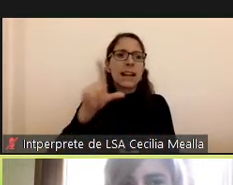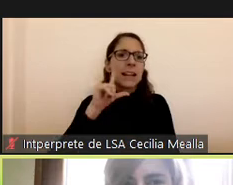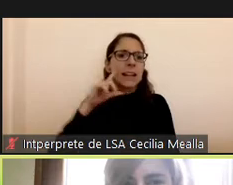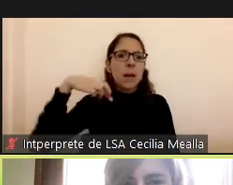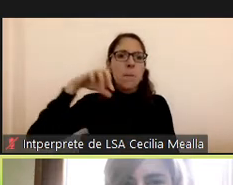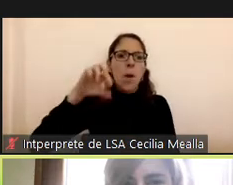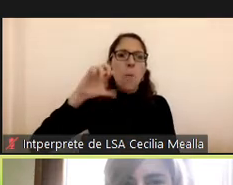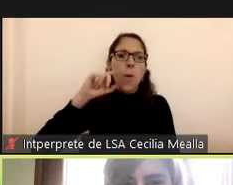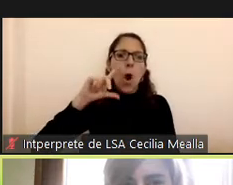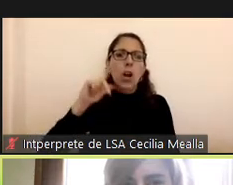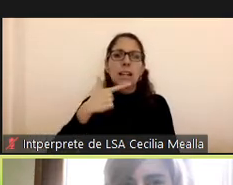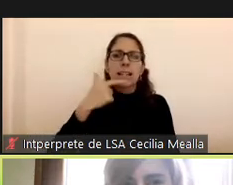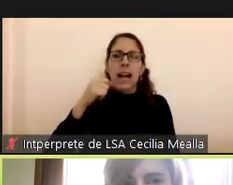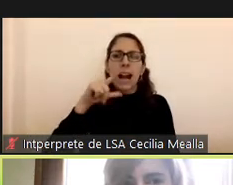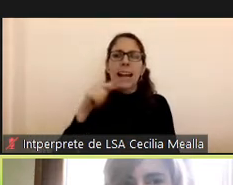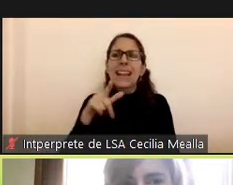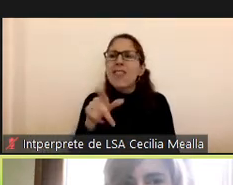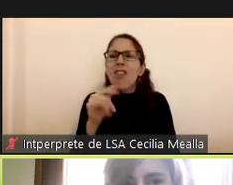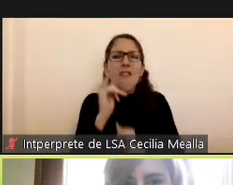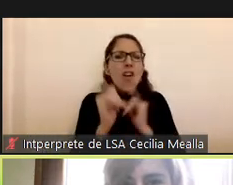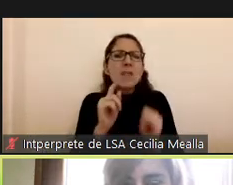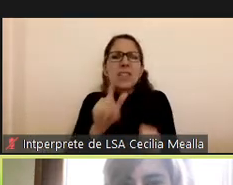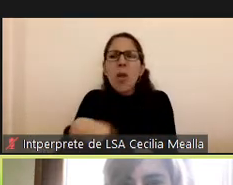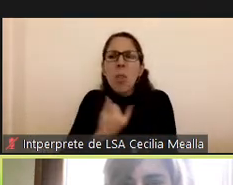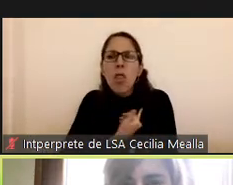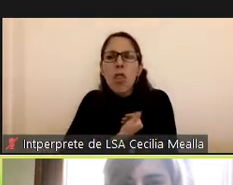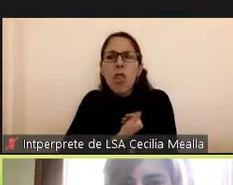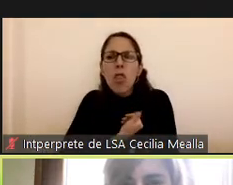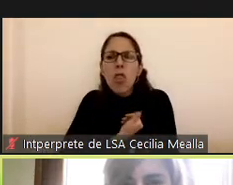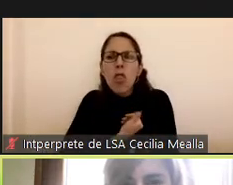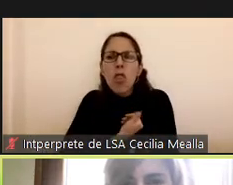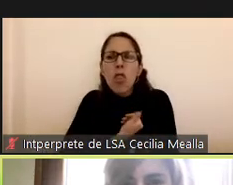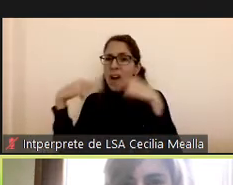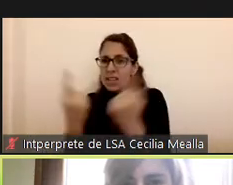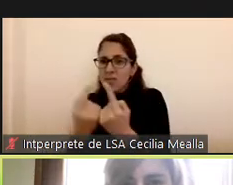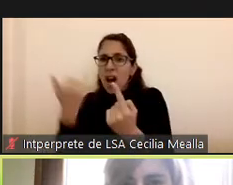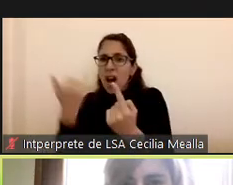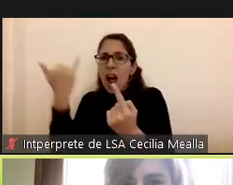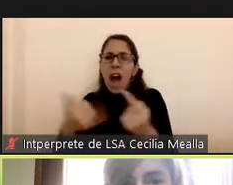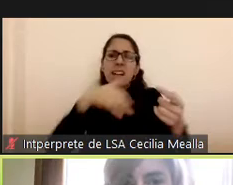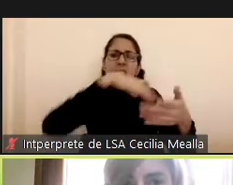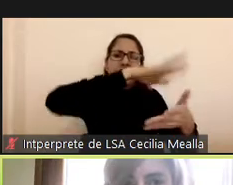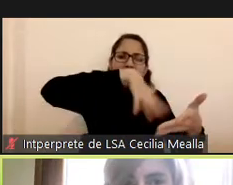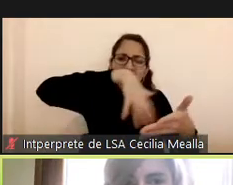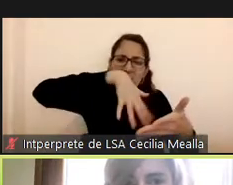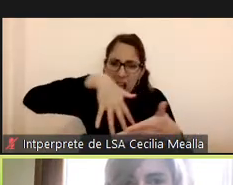la sacan ahí del aula virtual, tienen también un PDF de citología